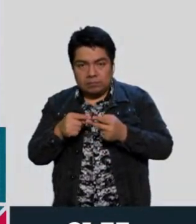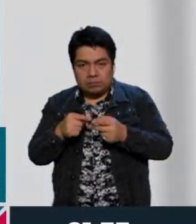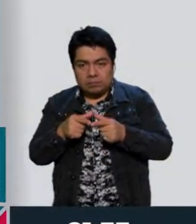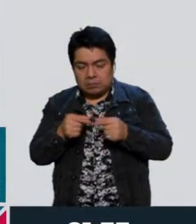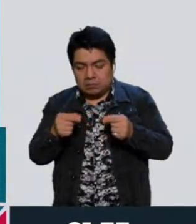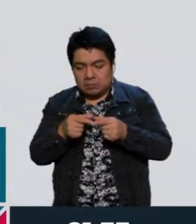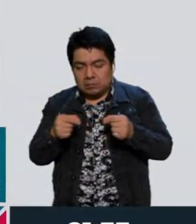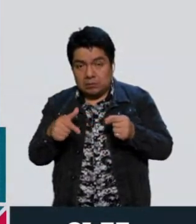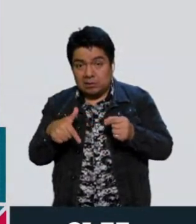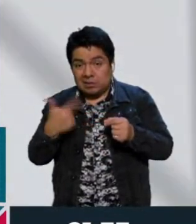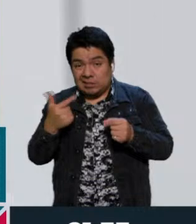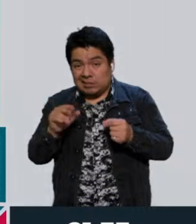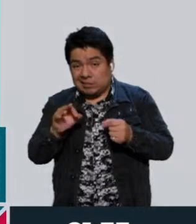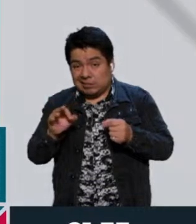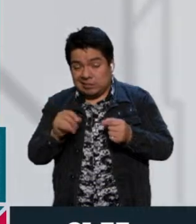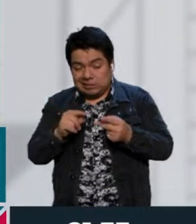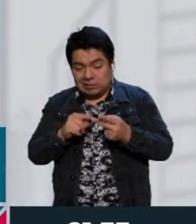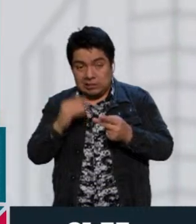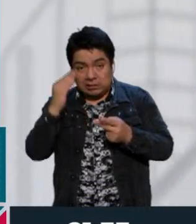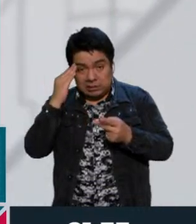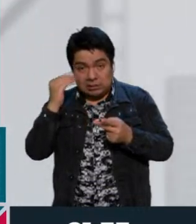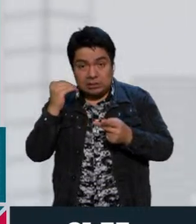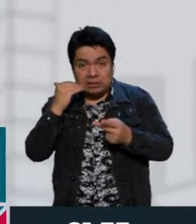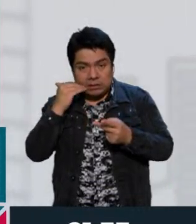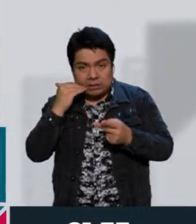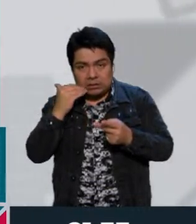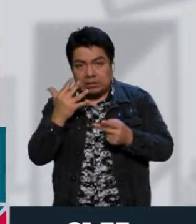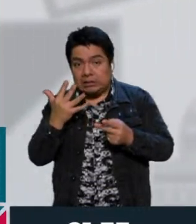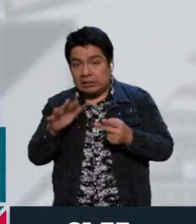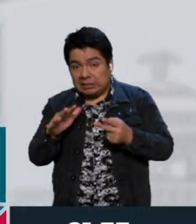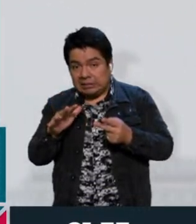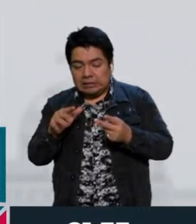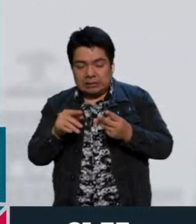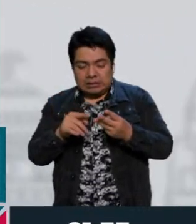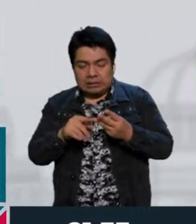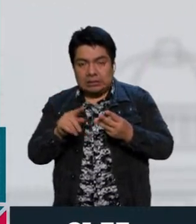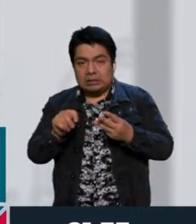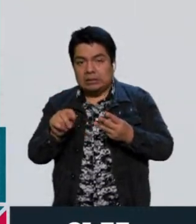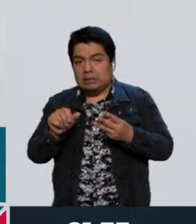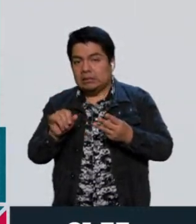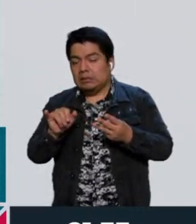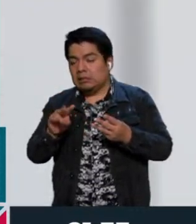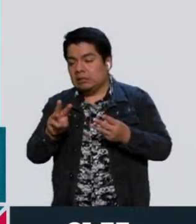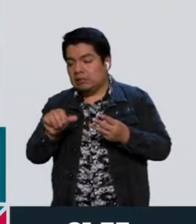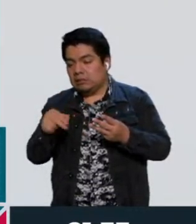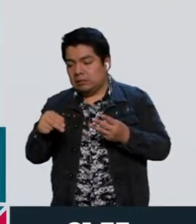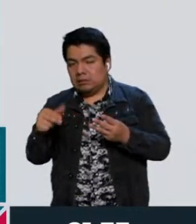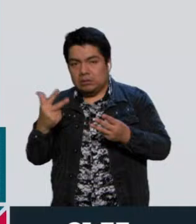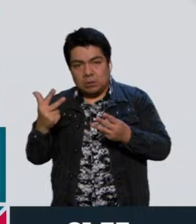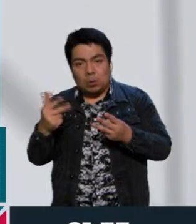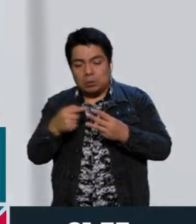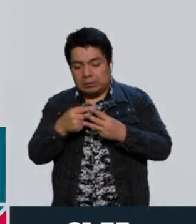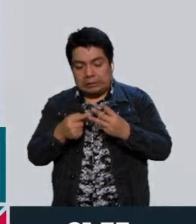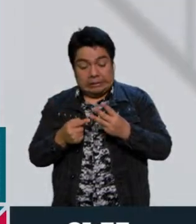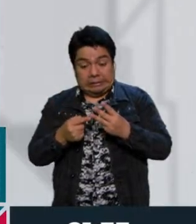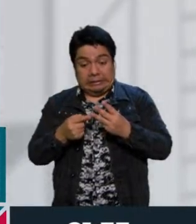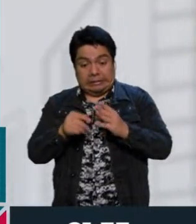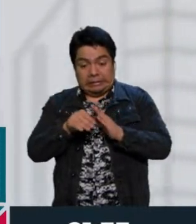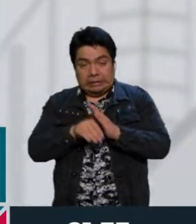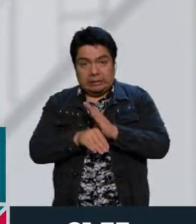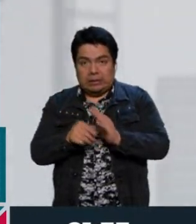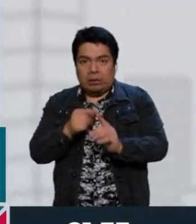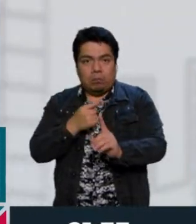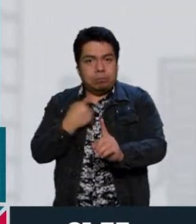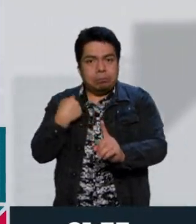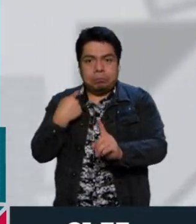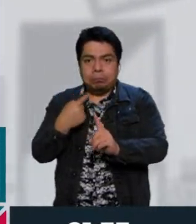cae 12%, el de Corea aproximadamente 10% y el de Taiwán 8%. Son caídas que no se habían visto en más de 50